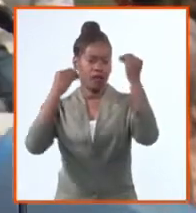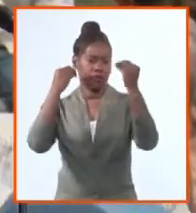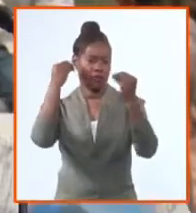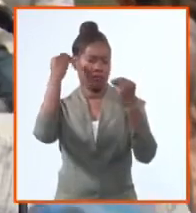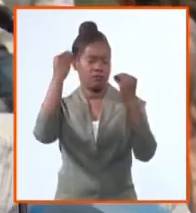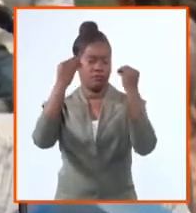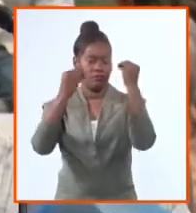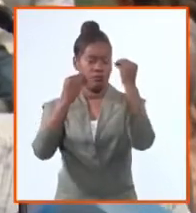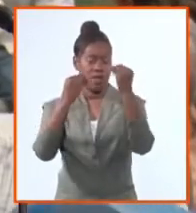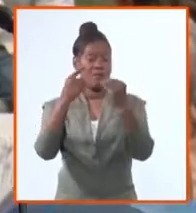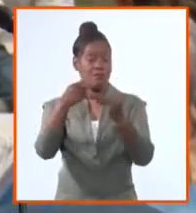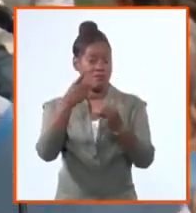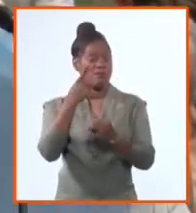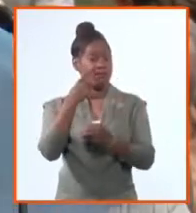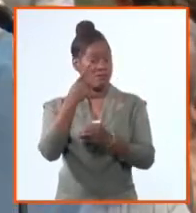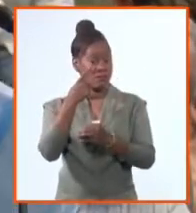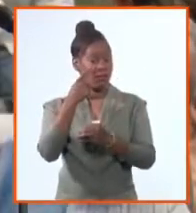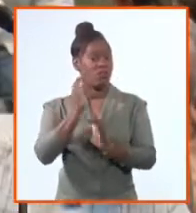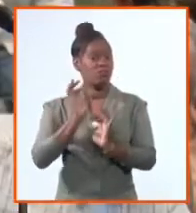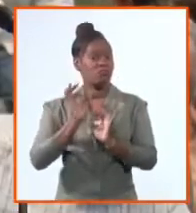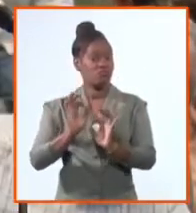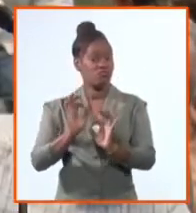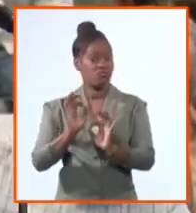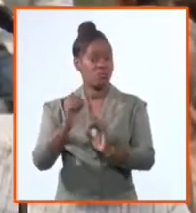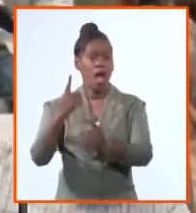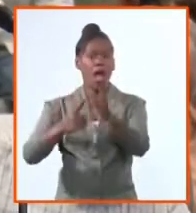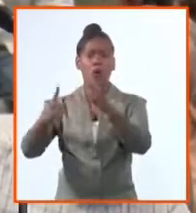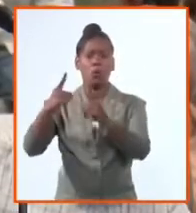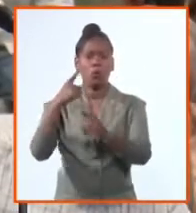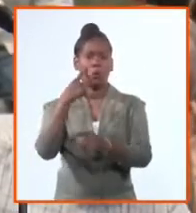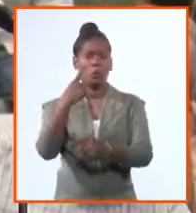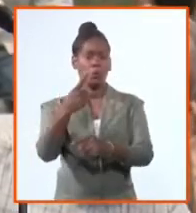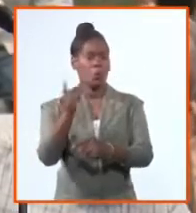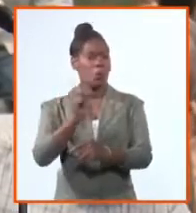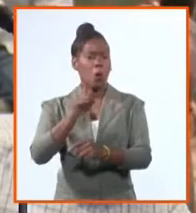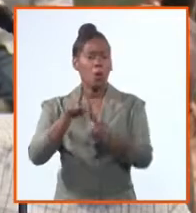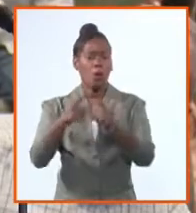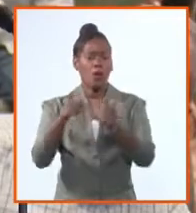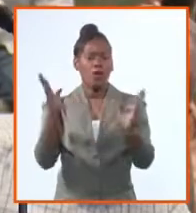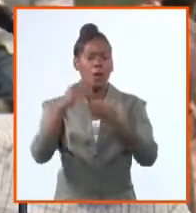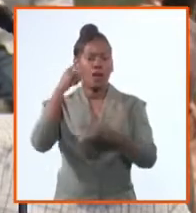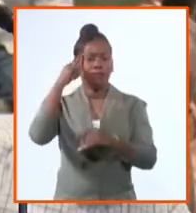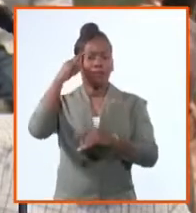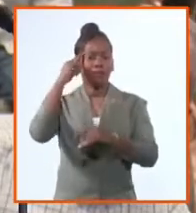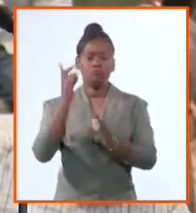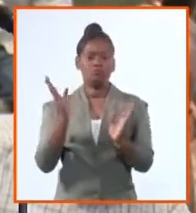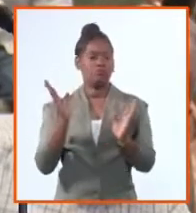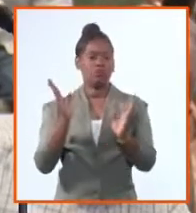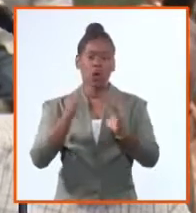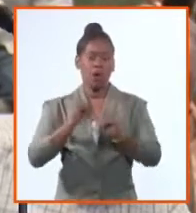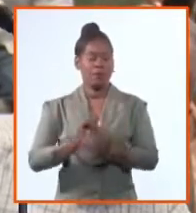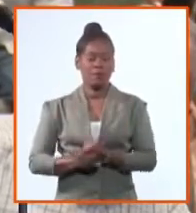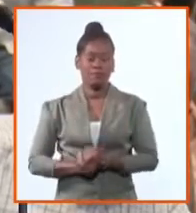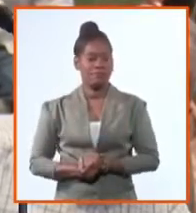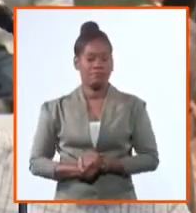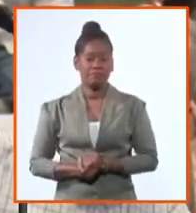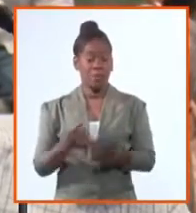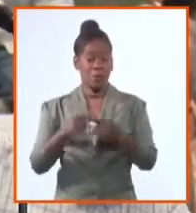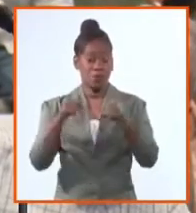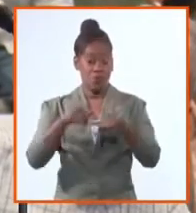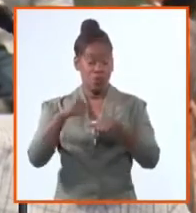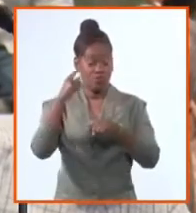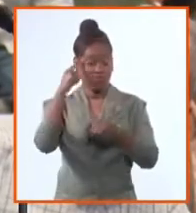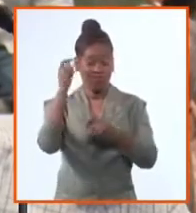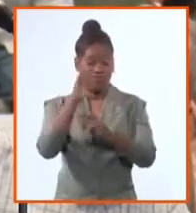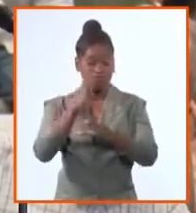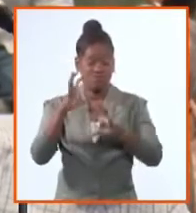Se ve además en el conocimiento de nuestros jóvenes. Yo pienso que es muy importante que la dirección